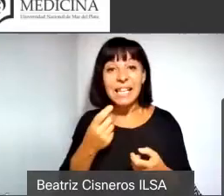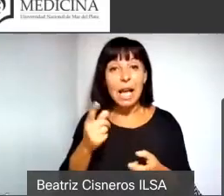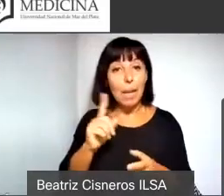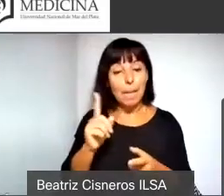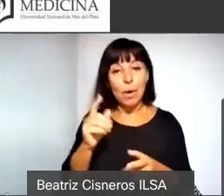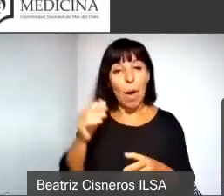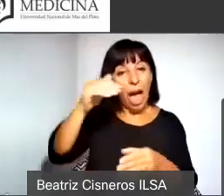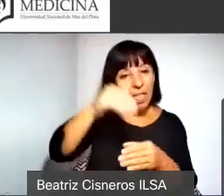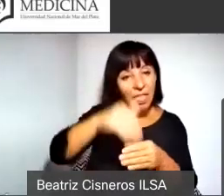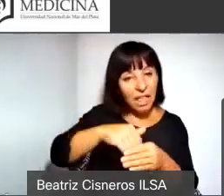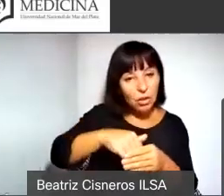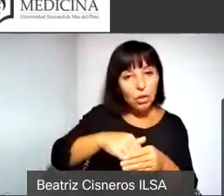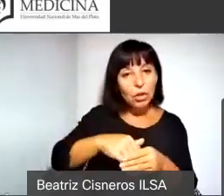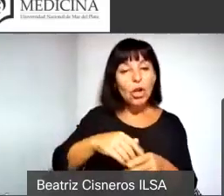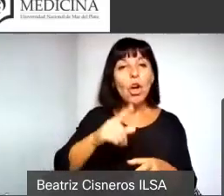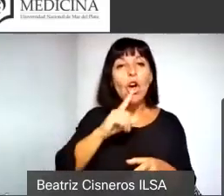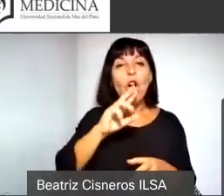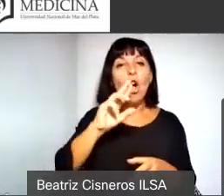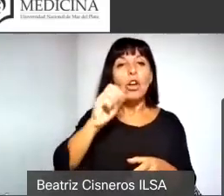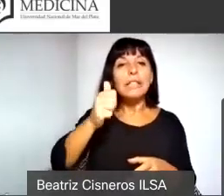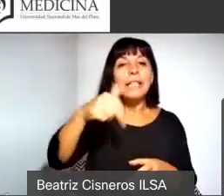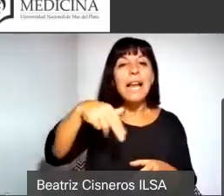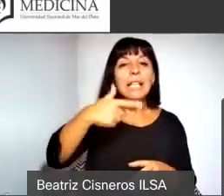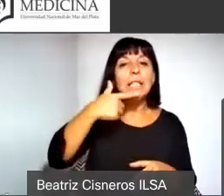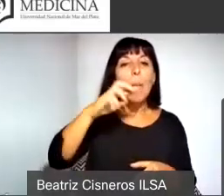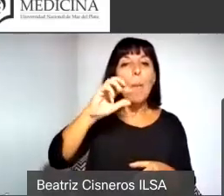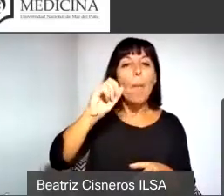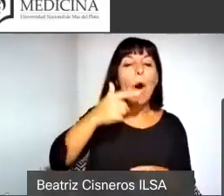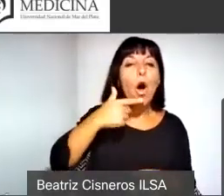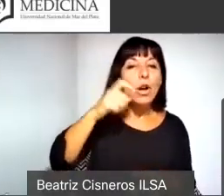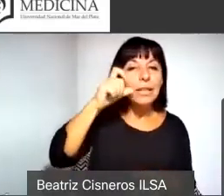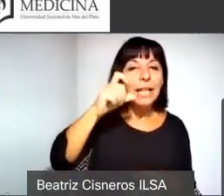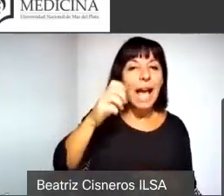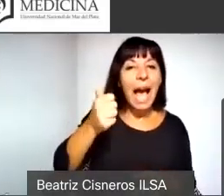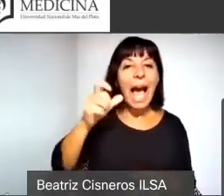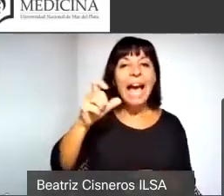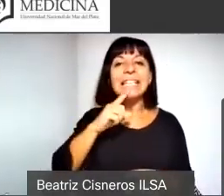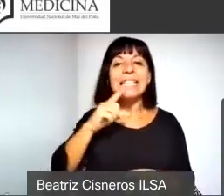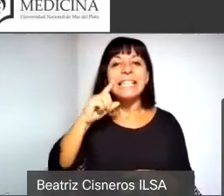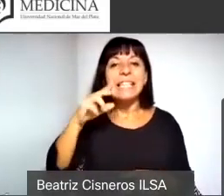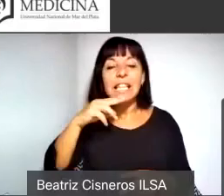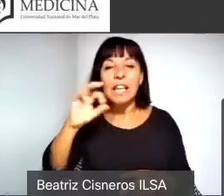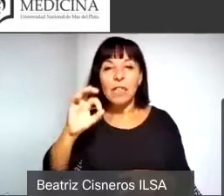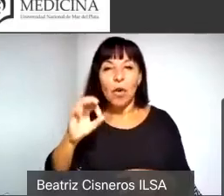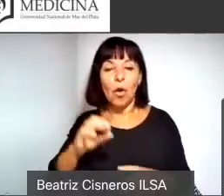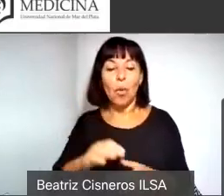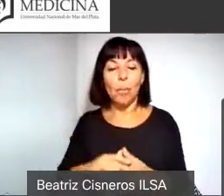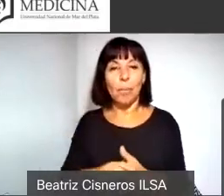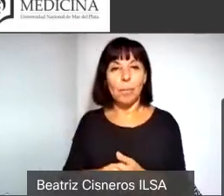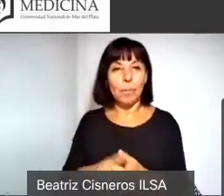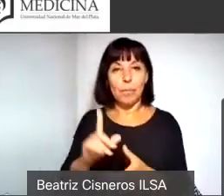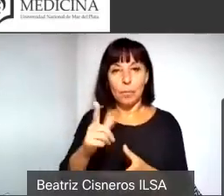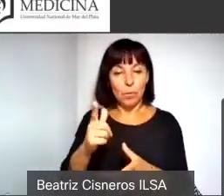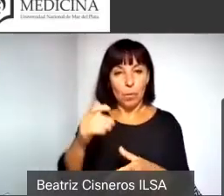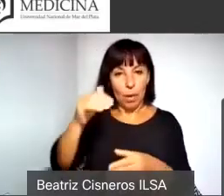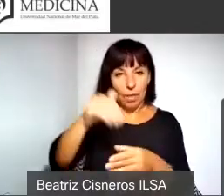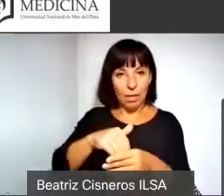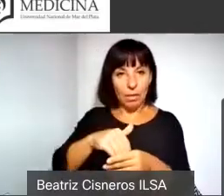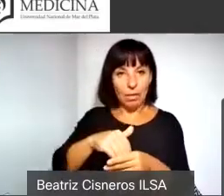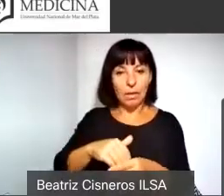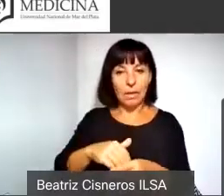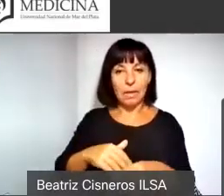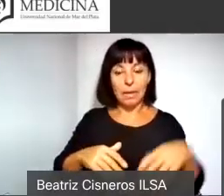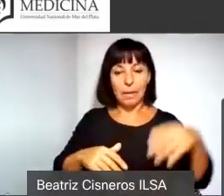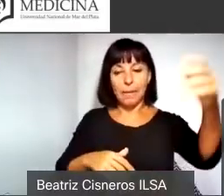incluimos dentro de la clasificación de transporte activo primario o secundario.